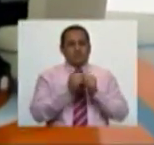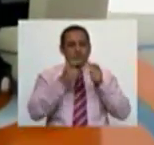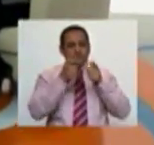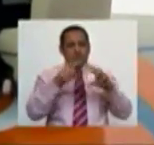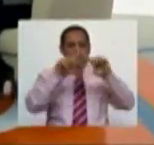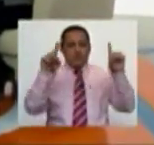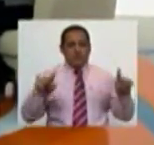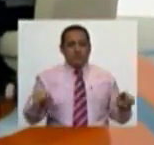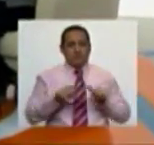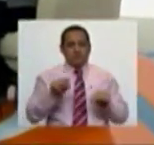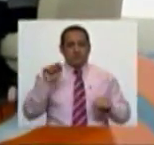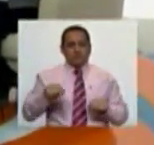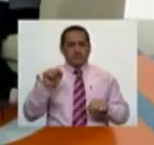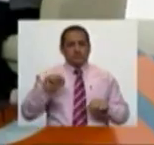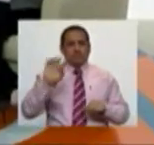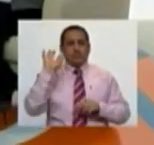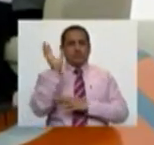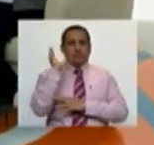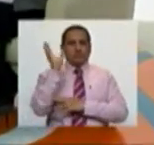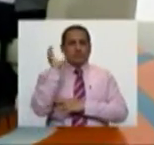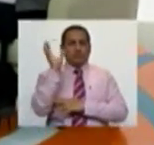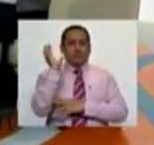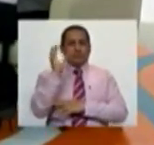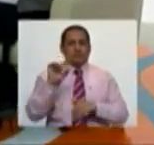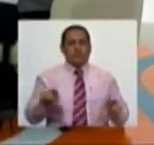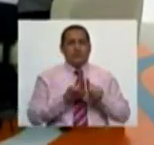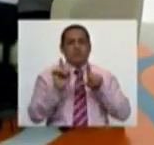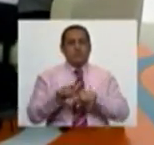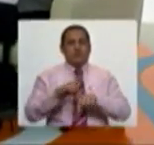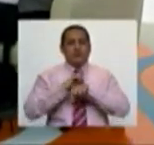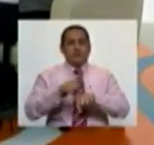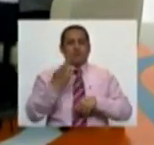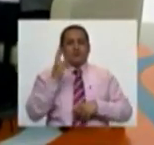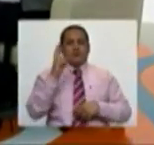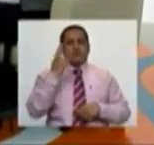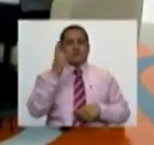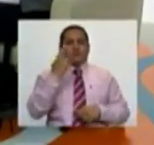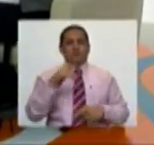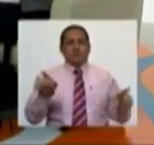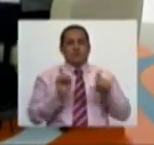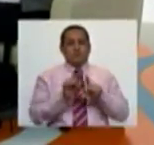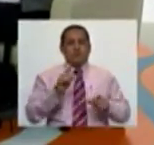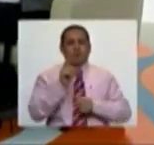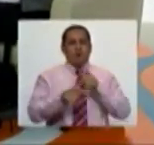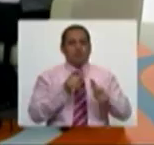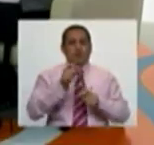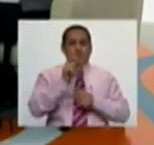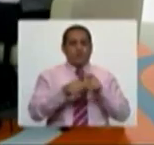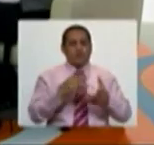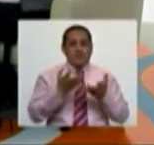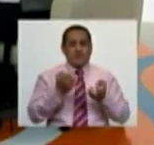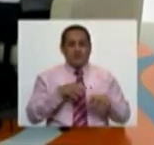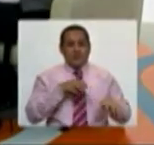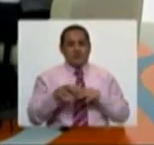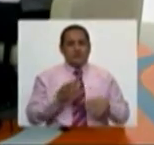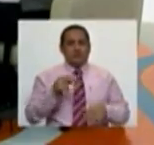está monitoreando la cámara, lanza una señal de alerta para que el delincuente o algún palomía